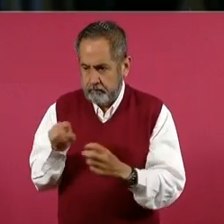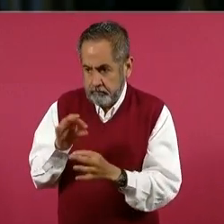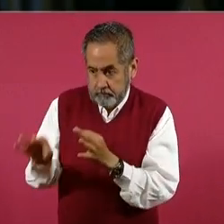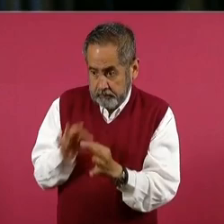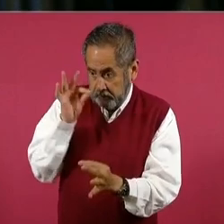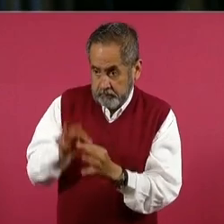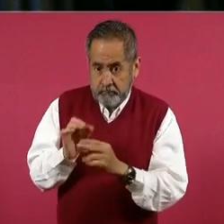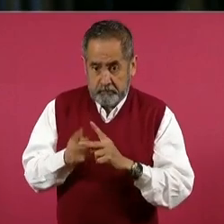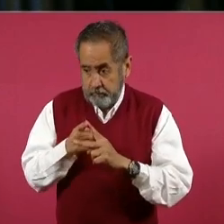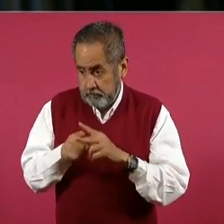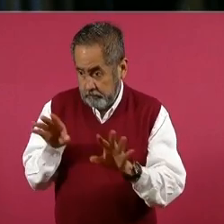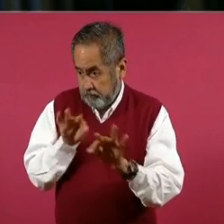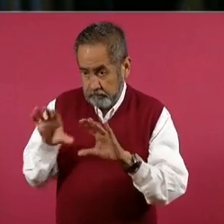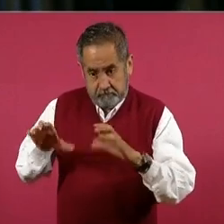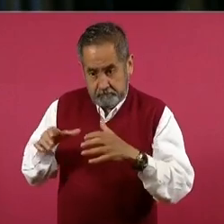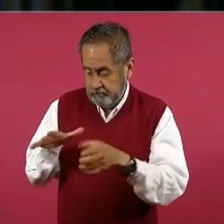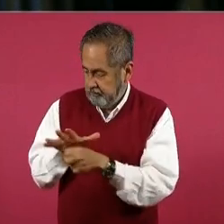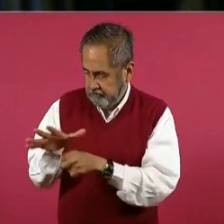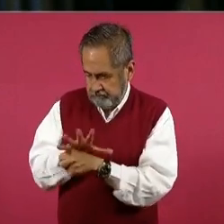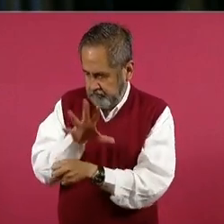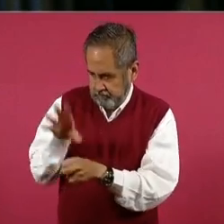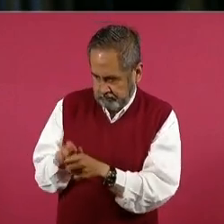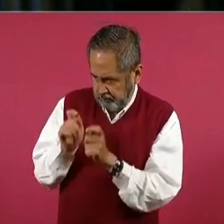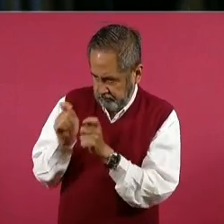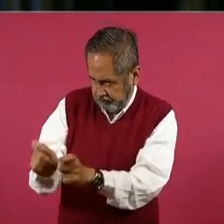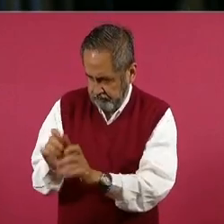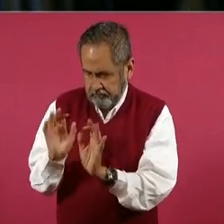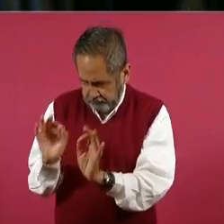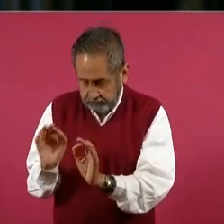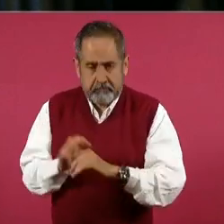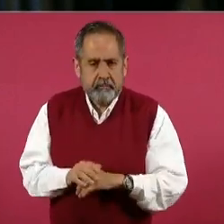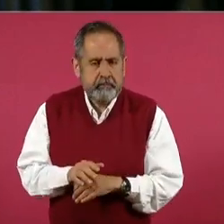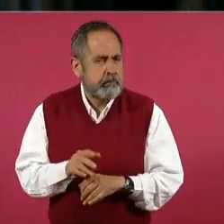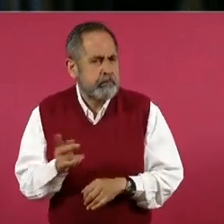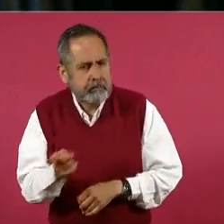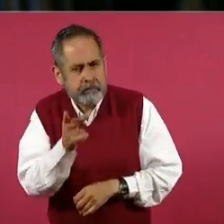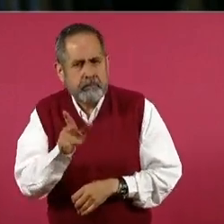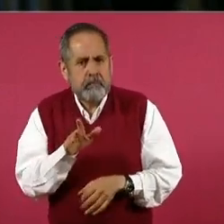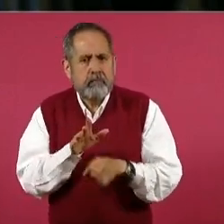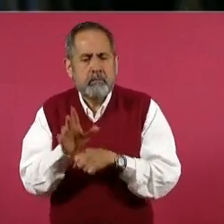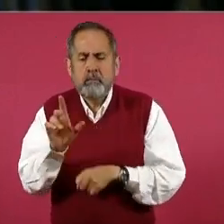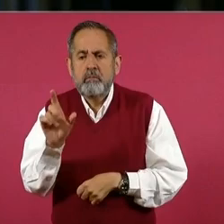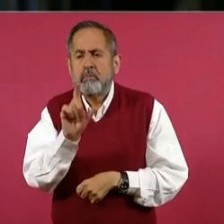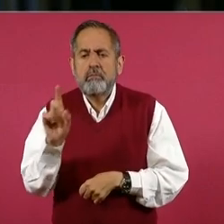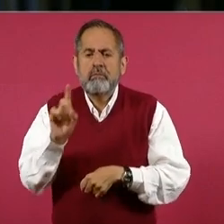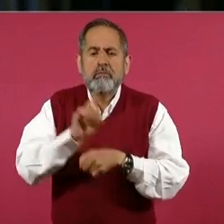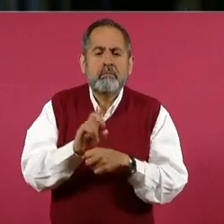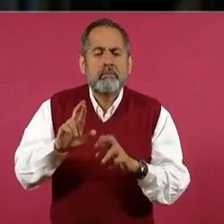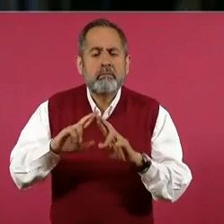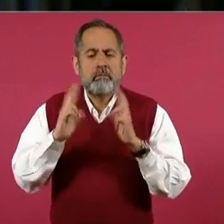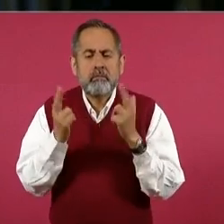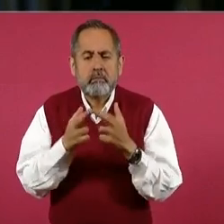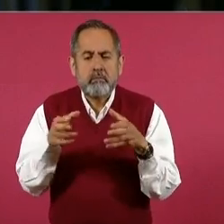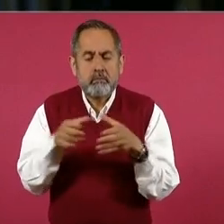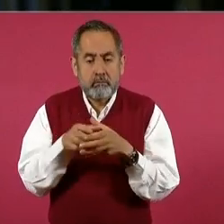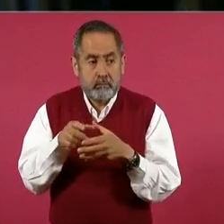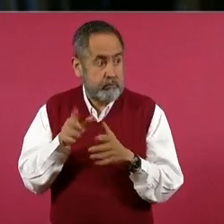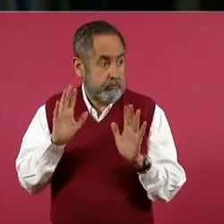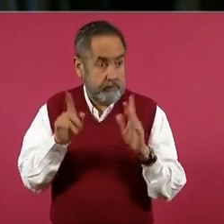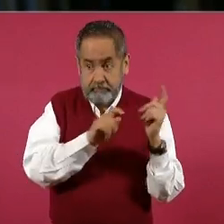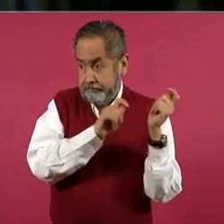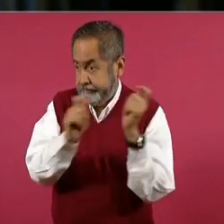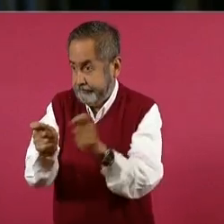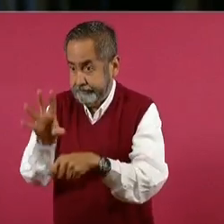ya tiene usted conocimiento de cuándo sería la reunión, que usted aquí mismo la comentó, que iba a recibir a todas y